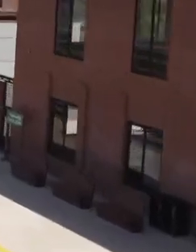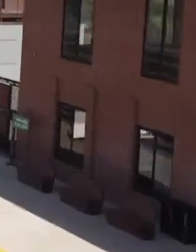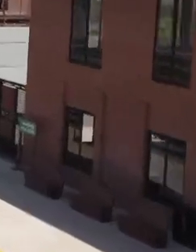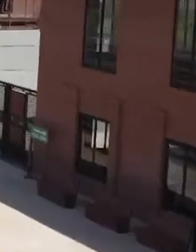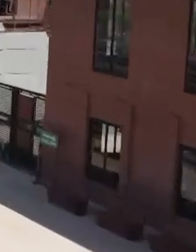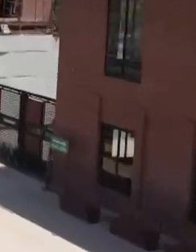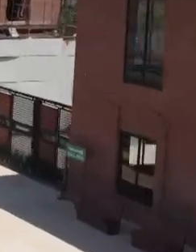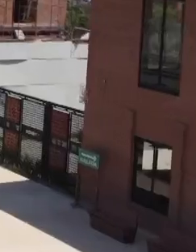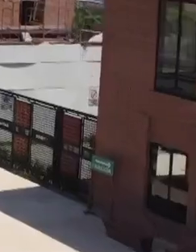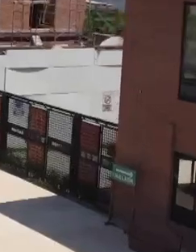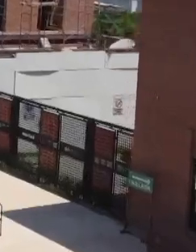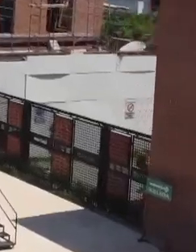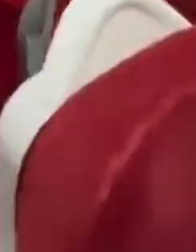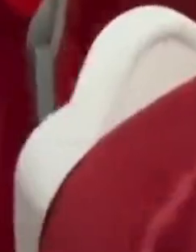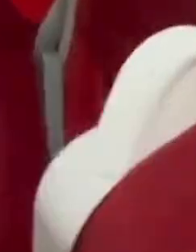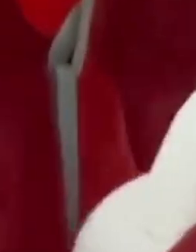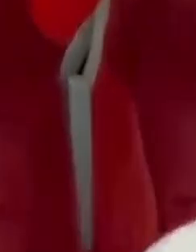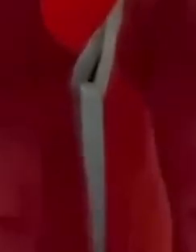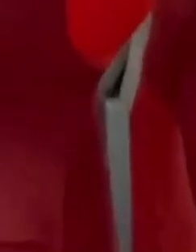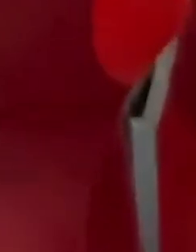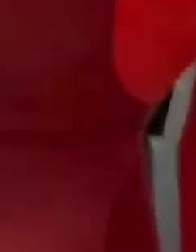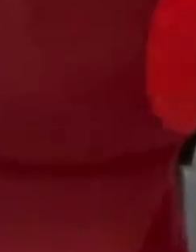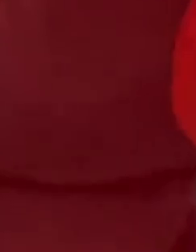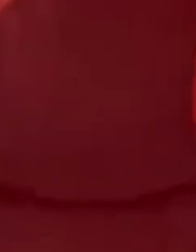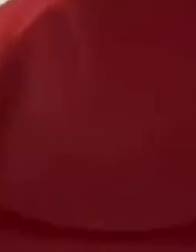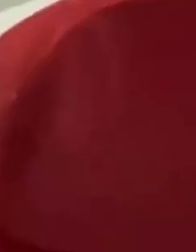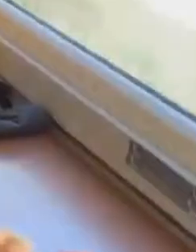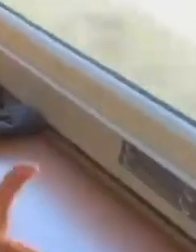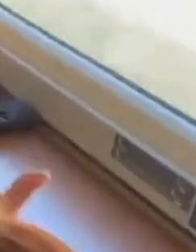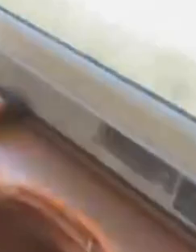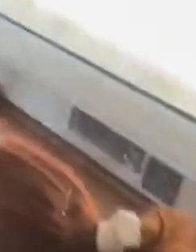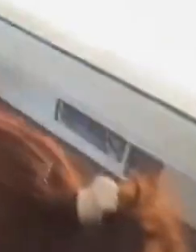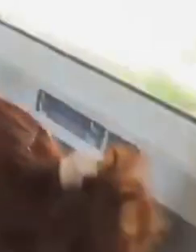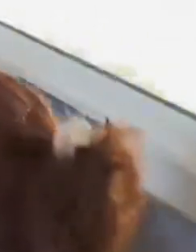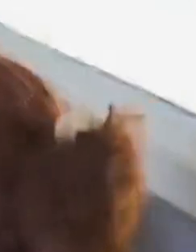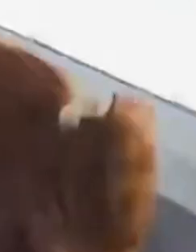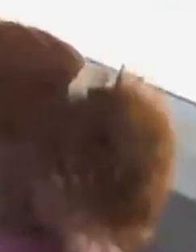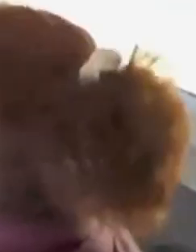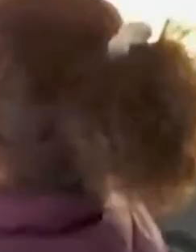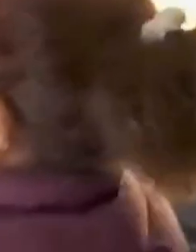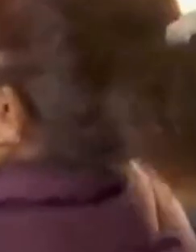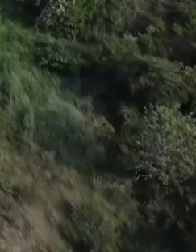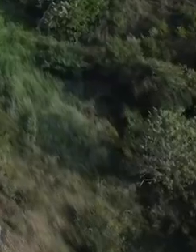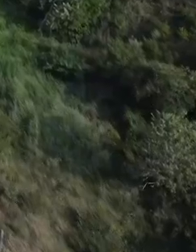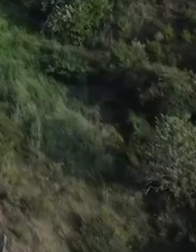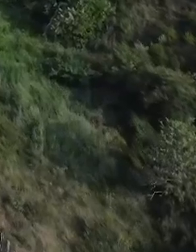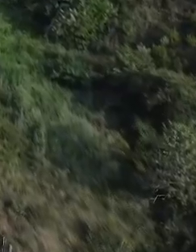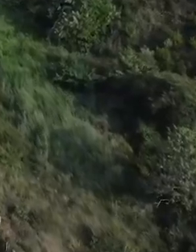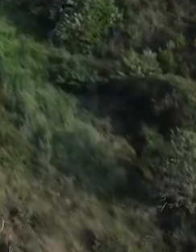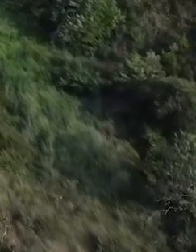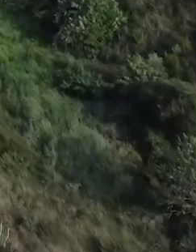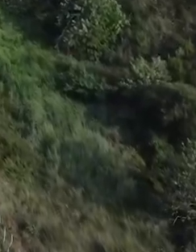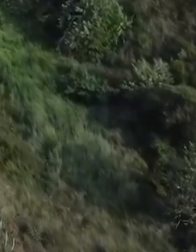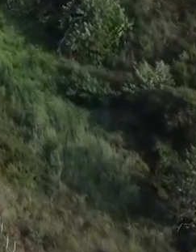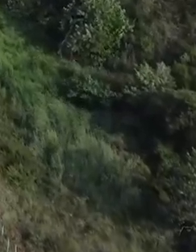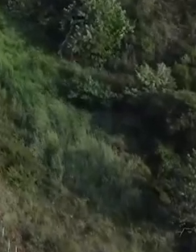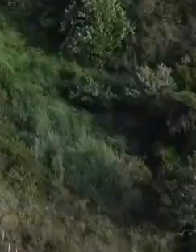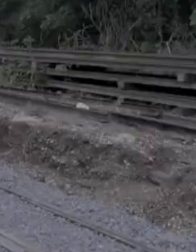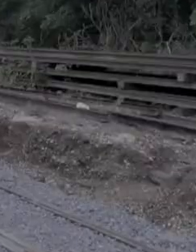como Matías Romero. El servicio de pasajeros puede transportar hasta 400 personas por